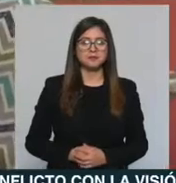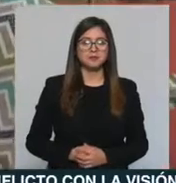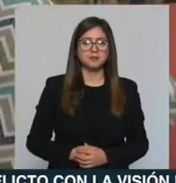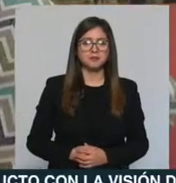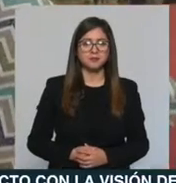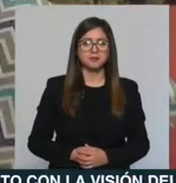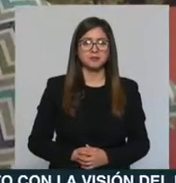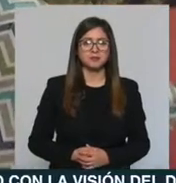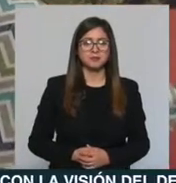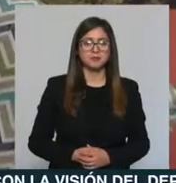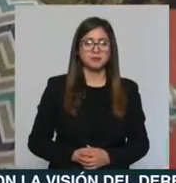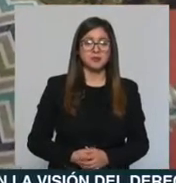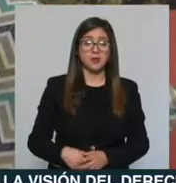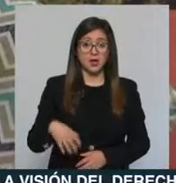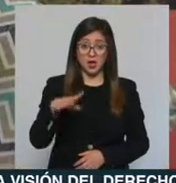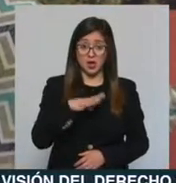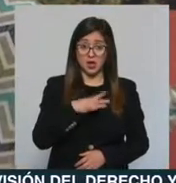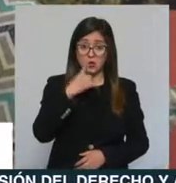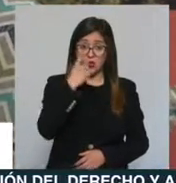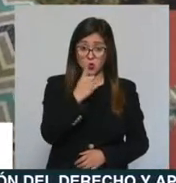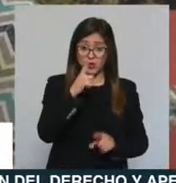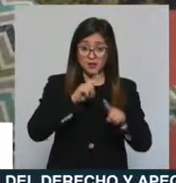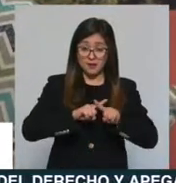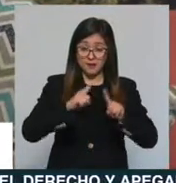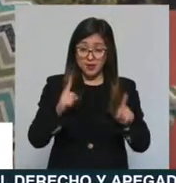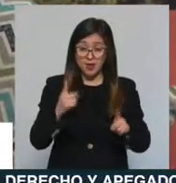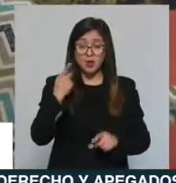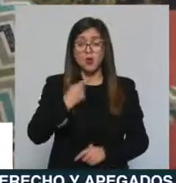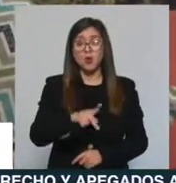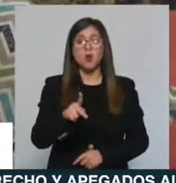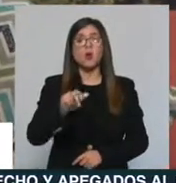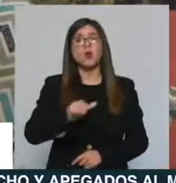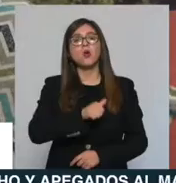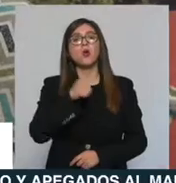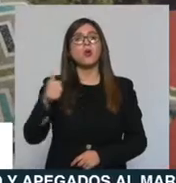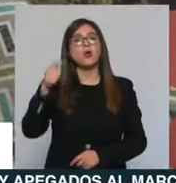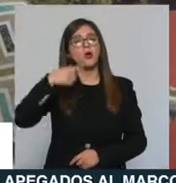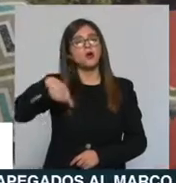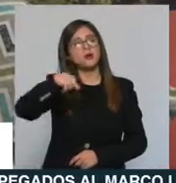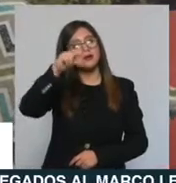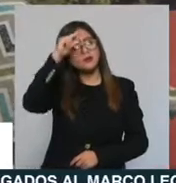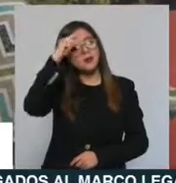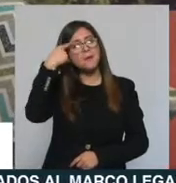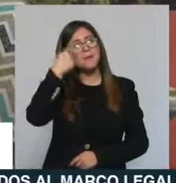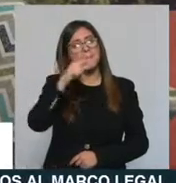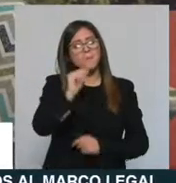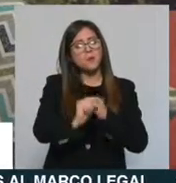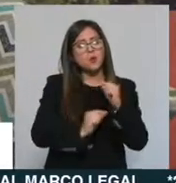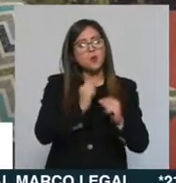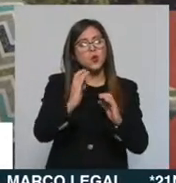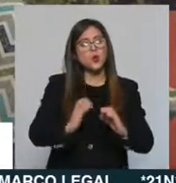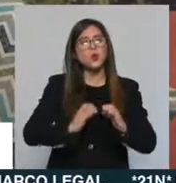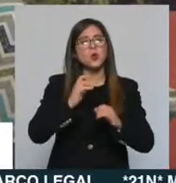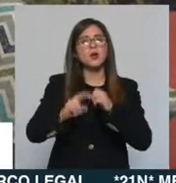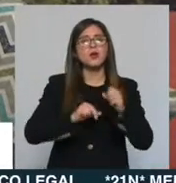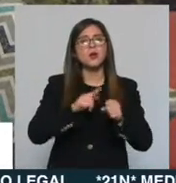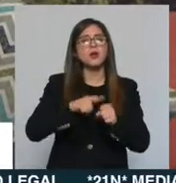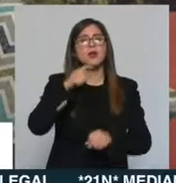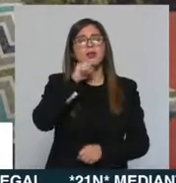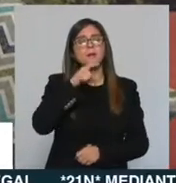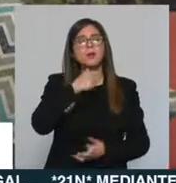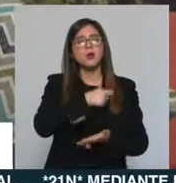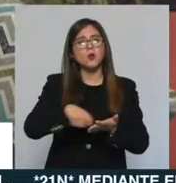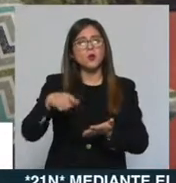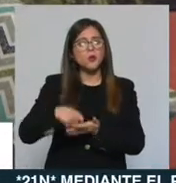Bueno, existe una manera diferente, pero también muy inteligente de cuidar nuestro medio ambiente, de impulsar el consumo también de